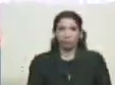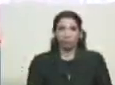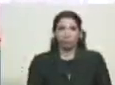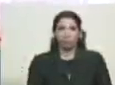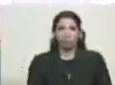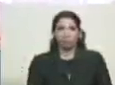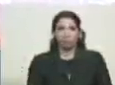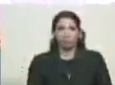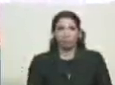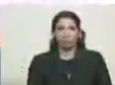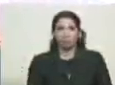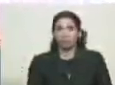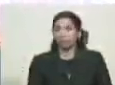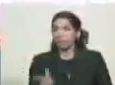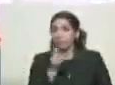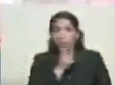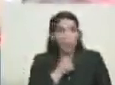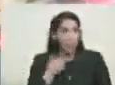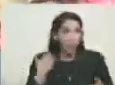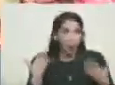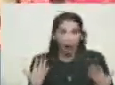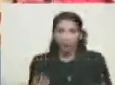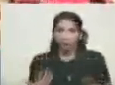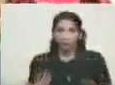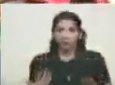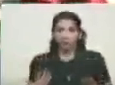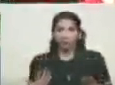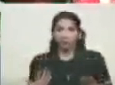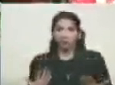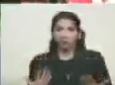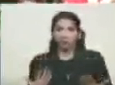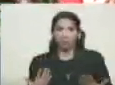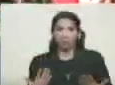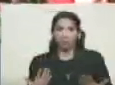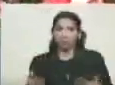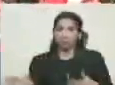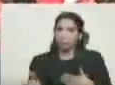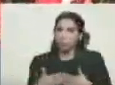No miden las consecuencias. Miren.